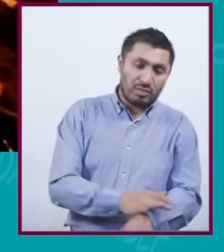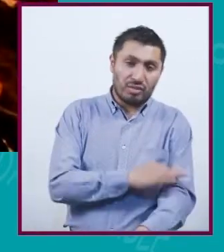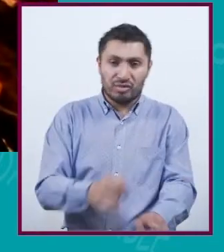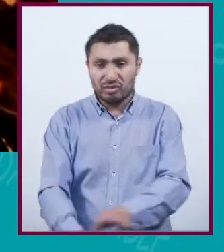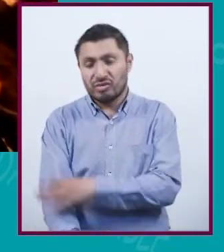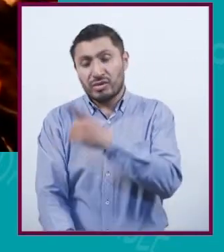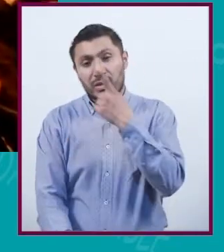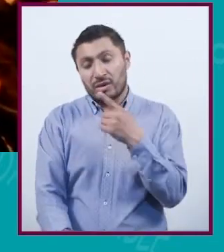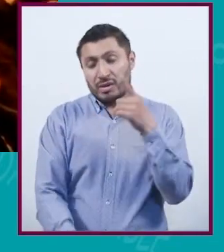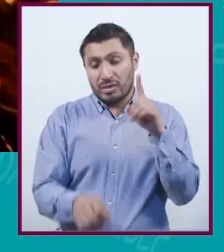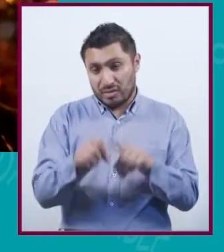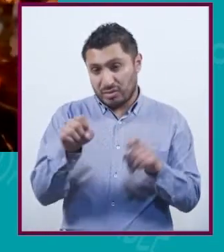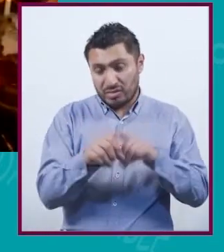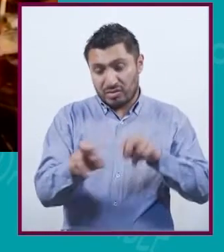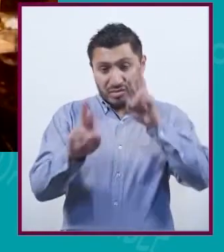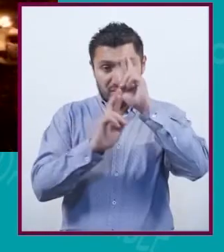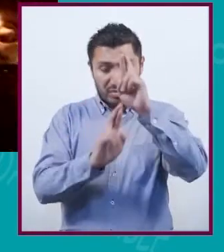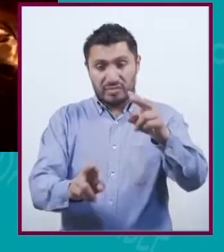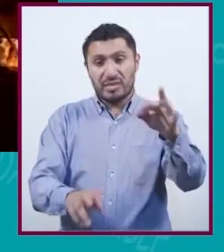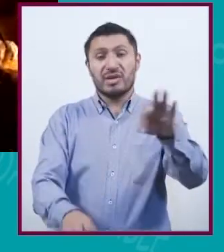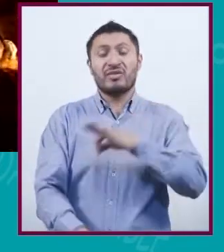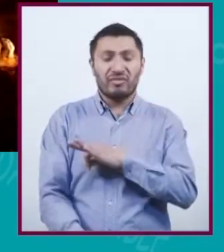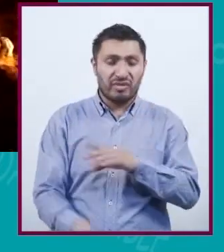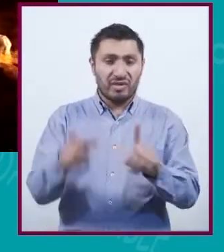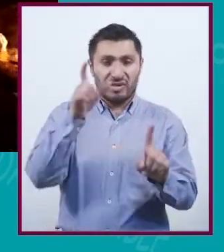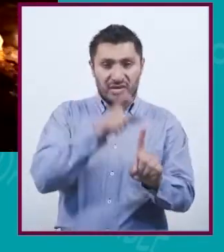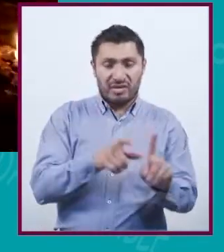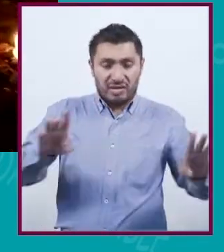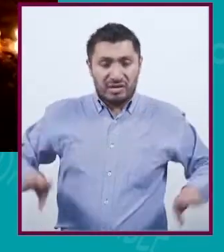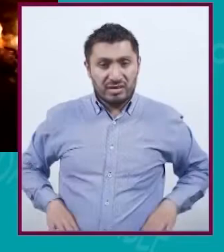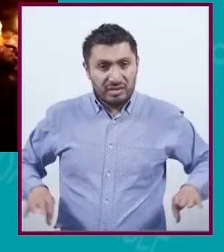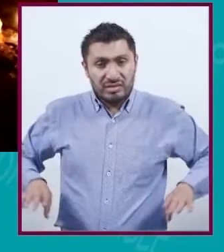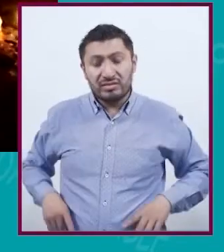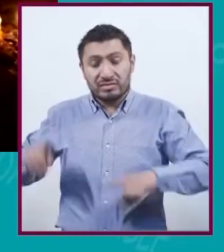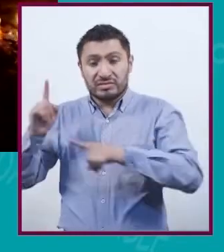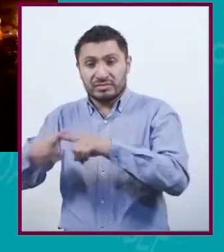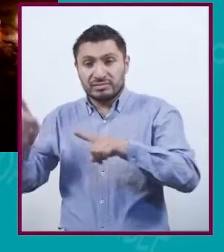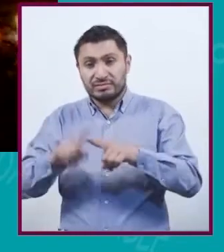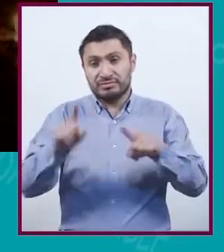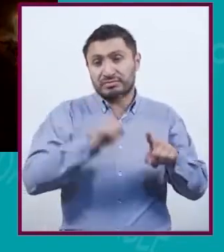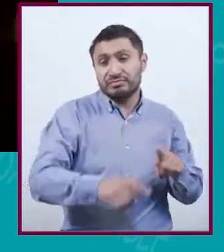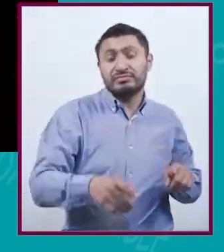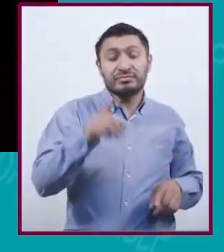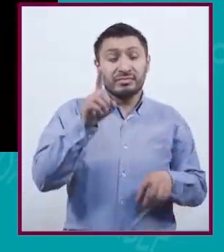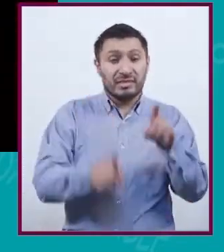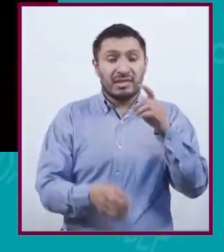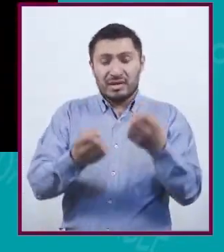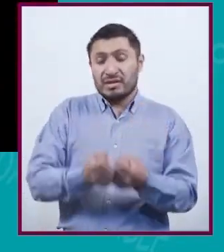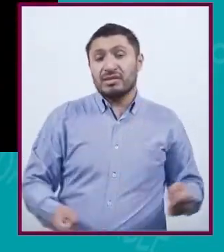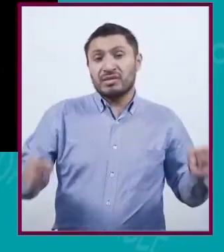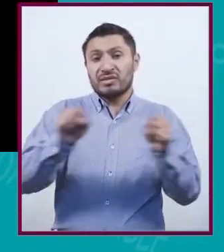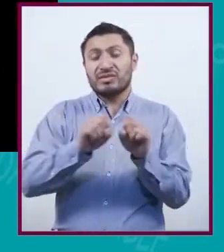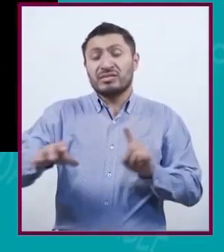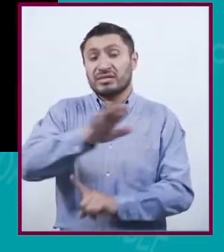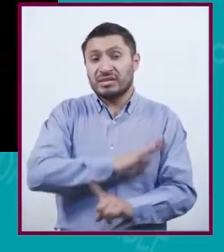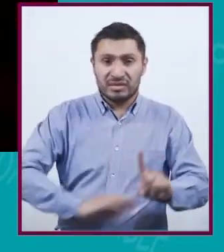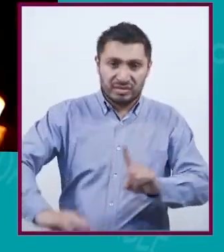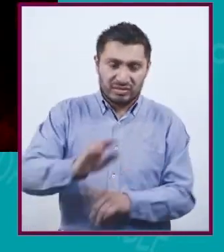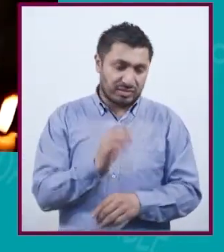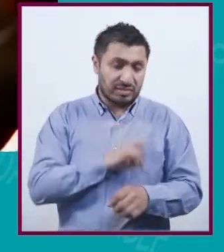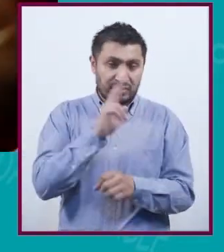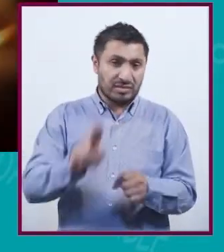cada uno con características particulares, influenciadas por la sociedad, el entorno físico y natural, las costumbres,